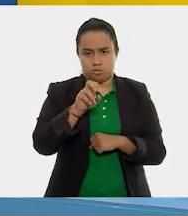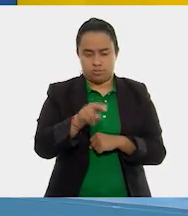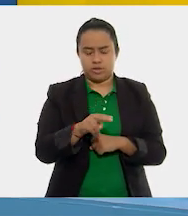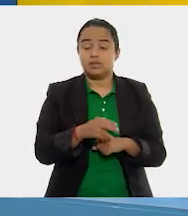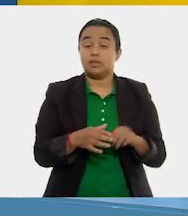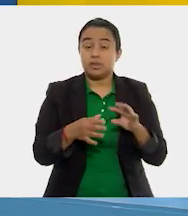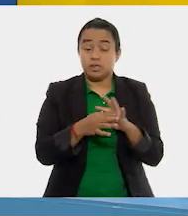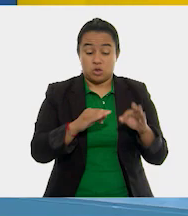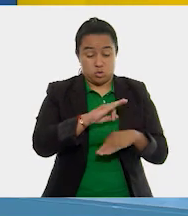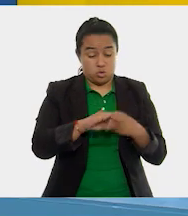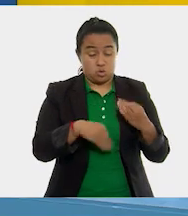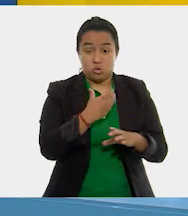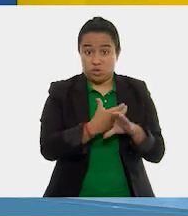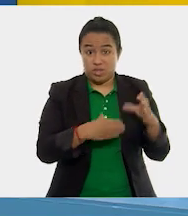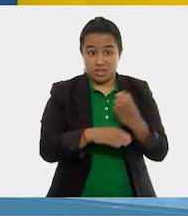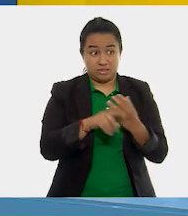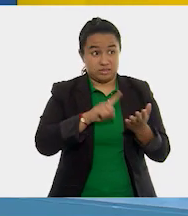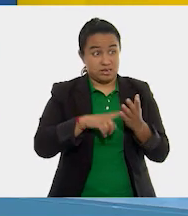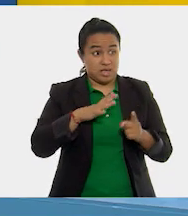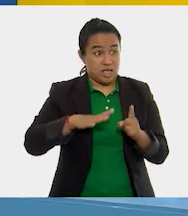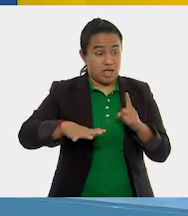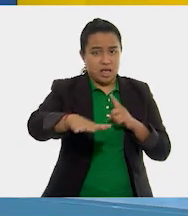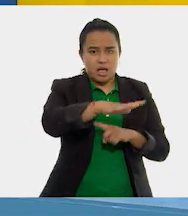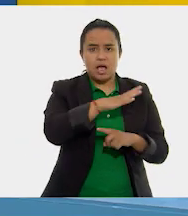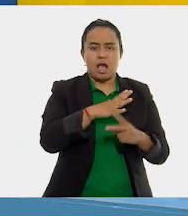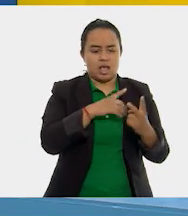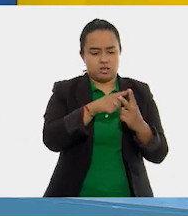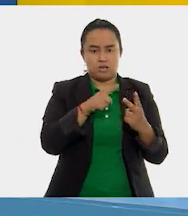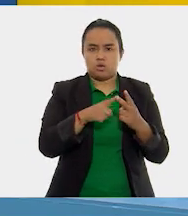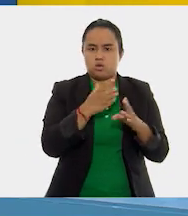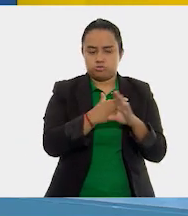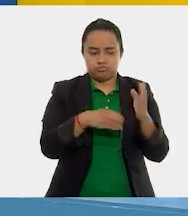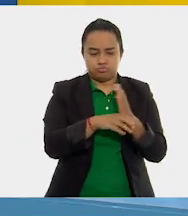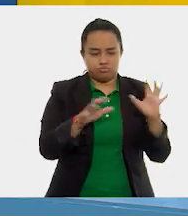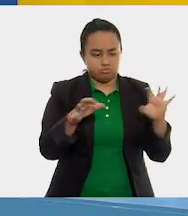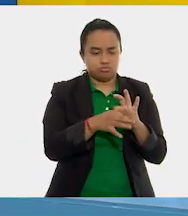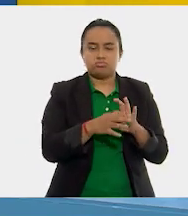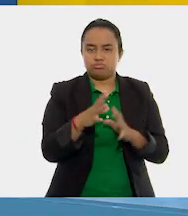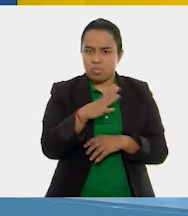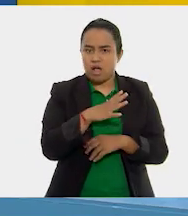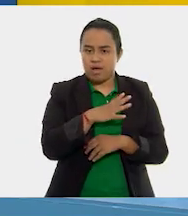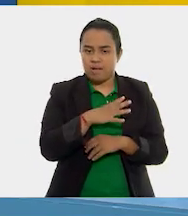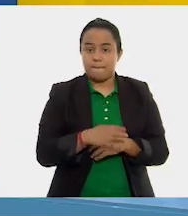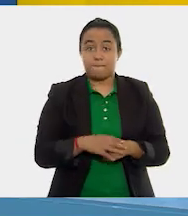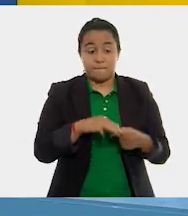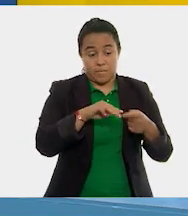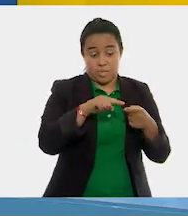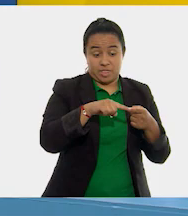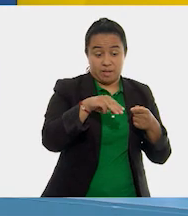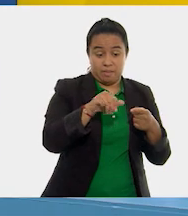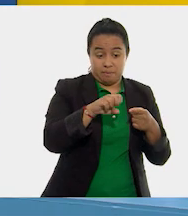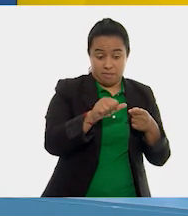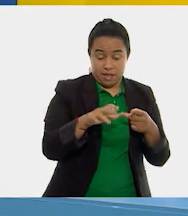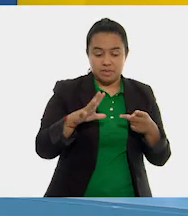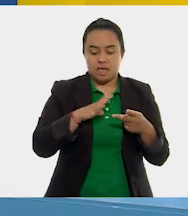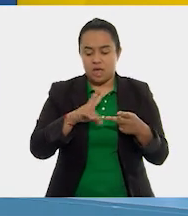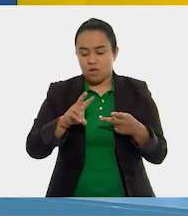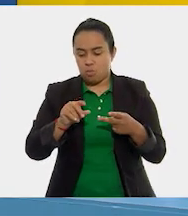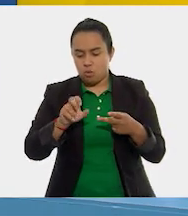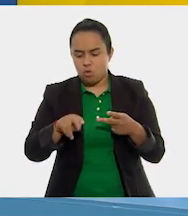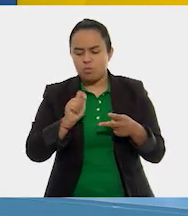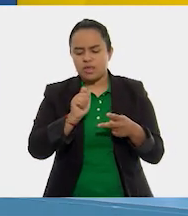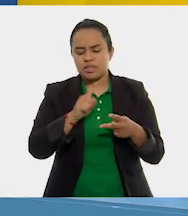que todos los objetos que nos rodean tienen estas dos propiedades en común y que todo lo que tiene masa y tiene volumen es